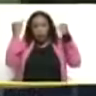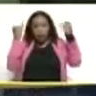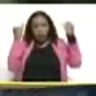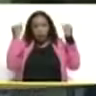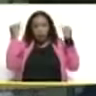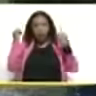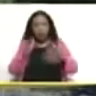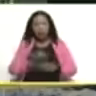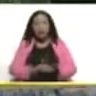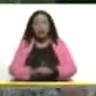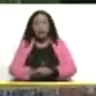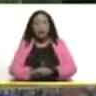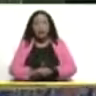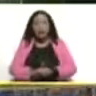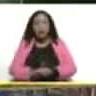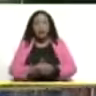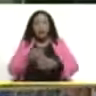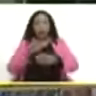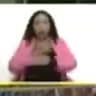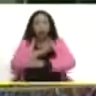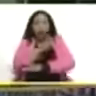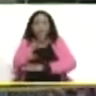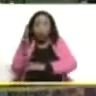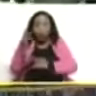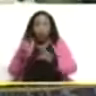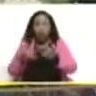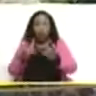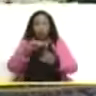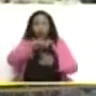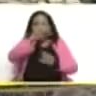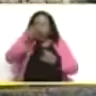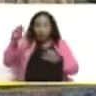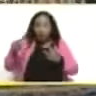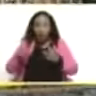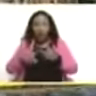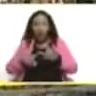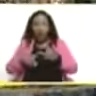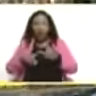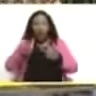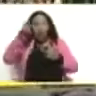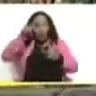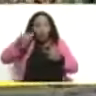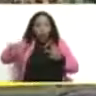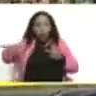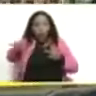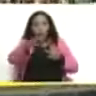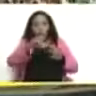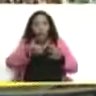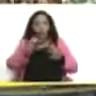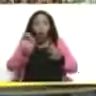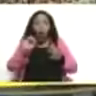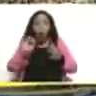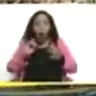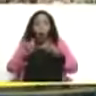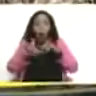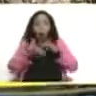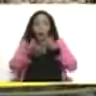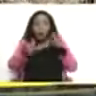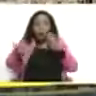sea en la selva, en la montaña, en las ciudades, en las costas, en las